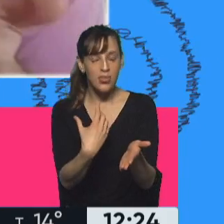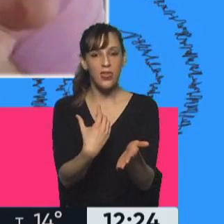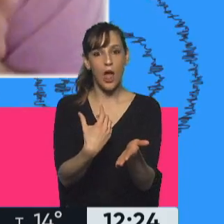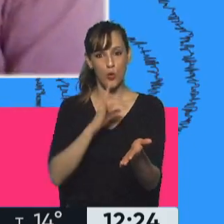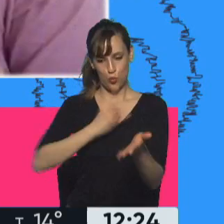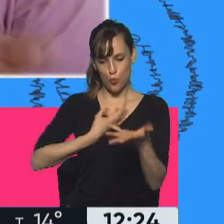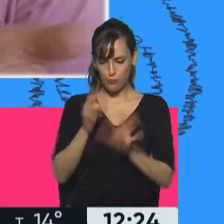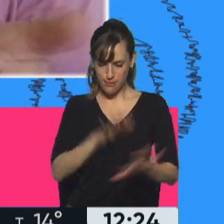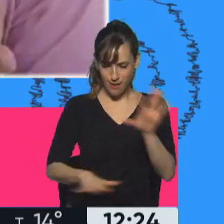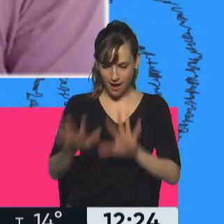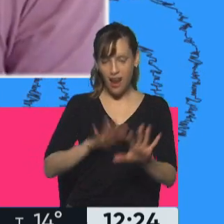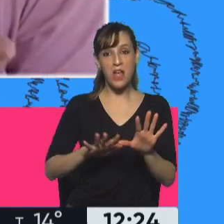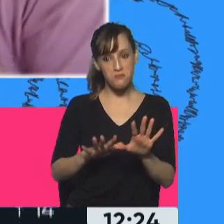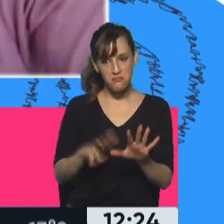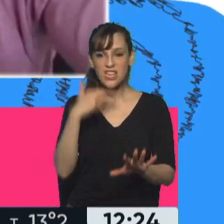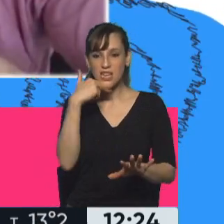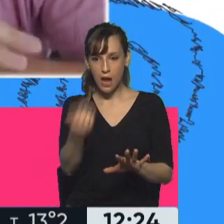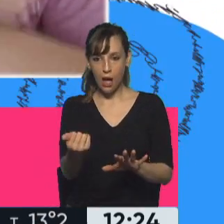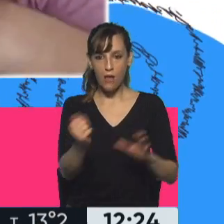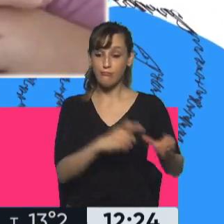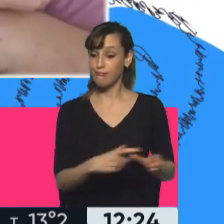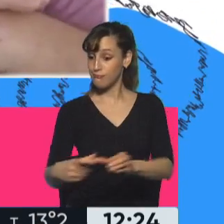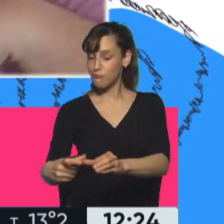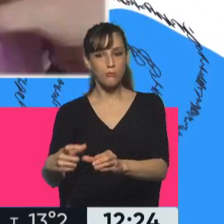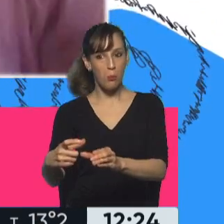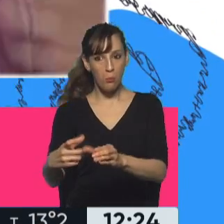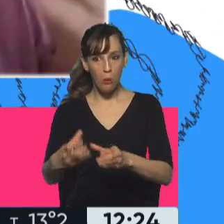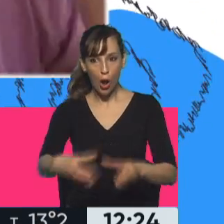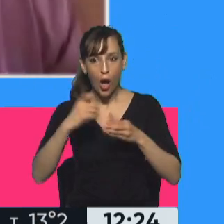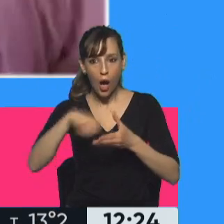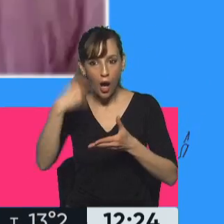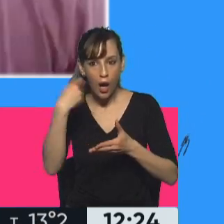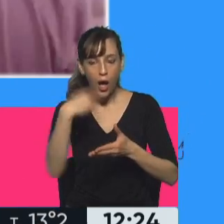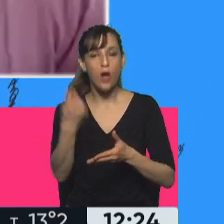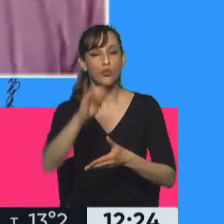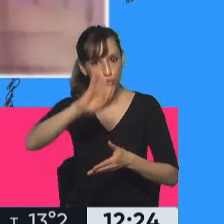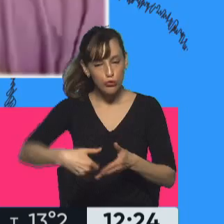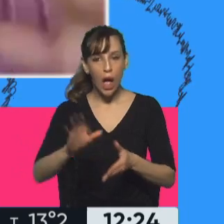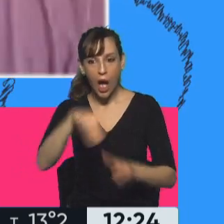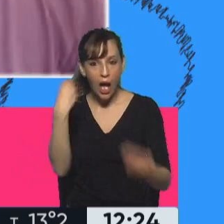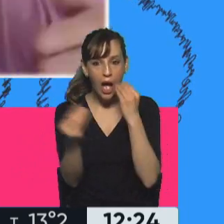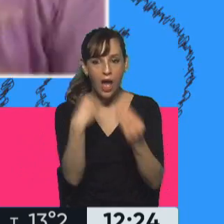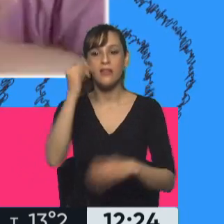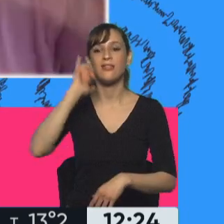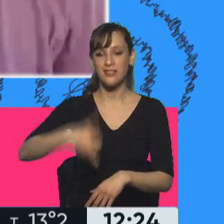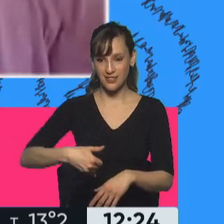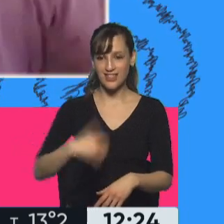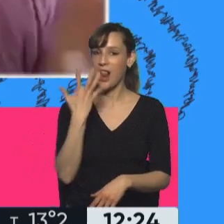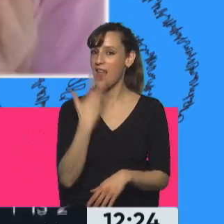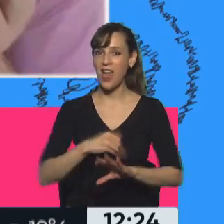Bien. Le encantó con verduritas y se comió, iba a decir mordió todo, pero es verdad, se comió todo porque se comió le encanta todo.